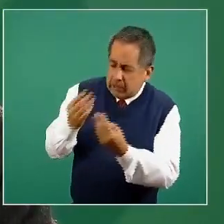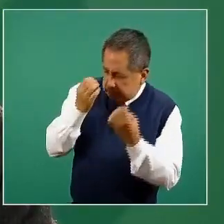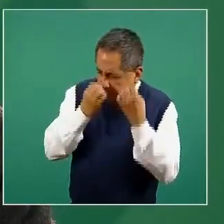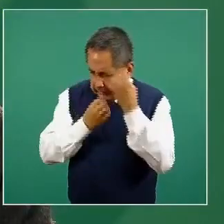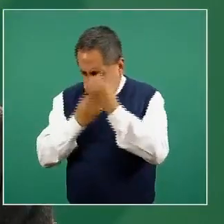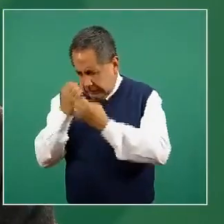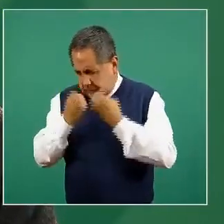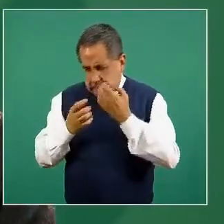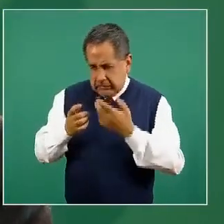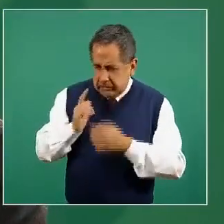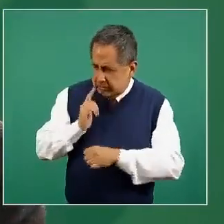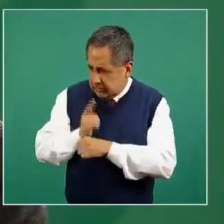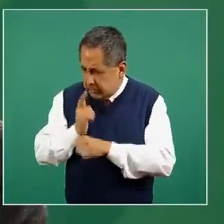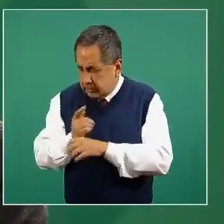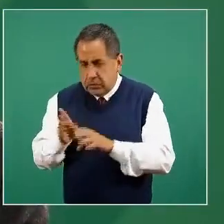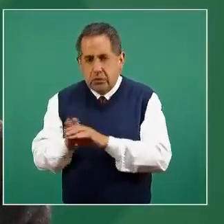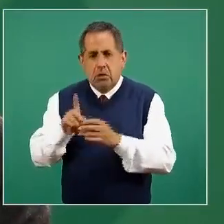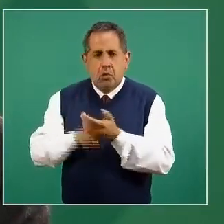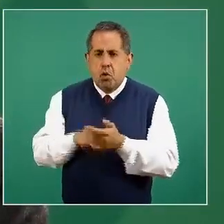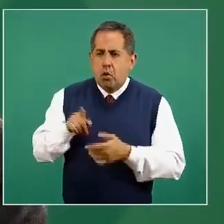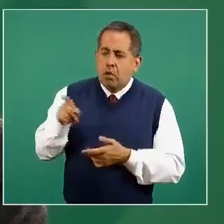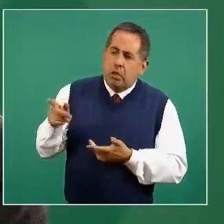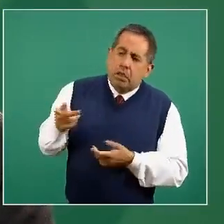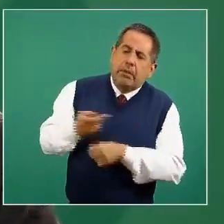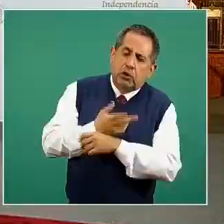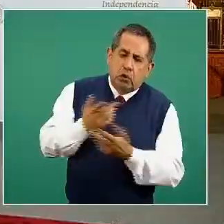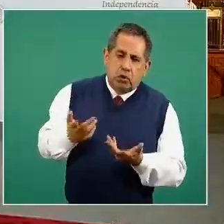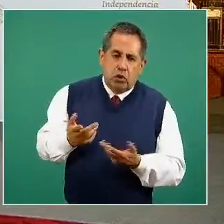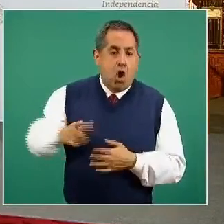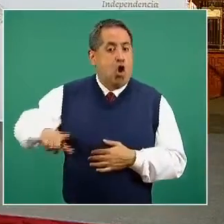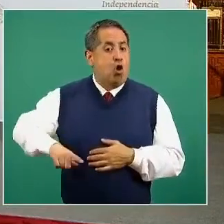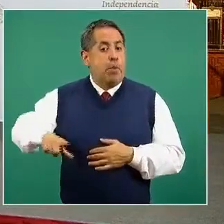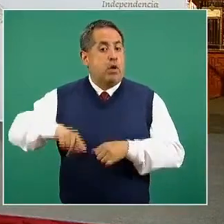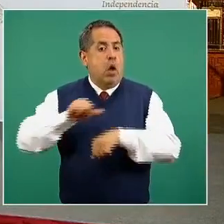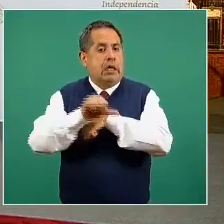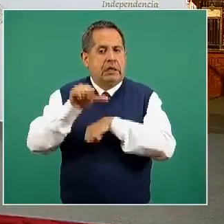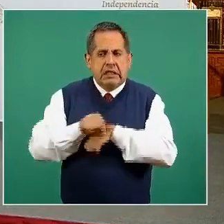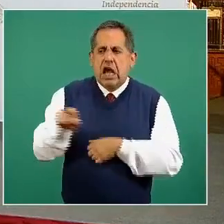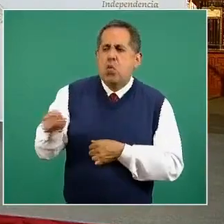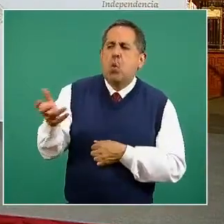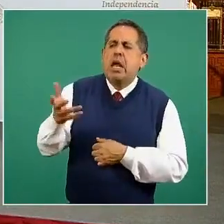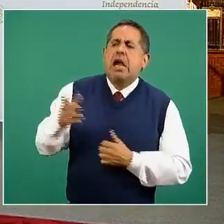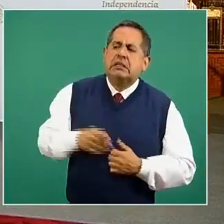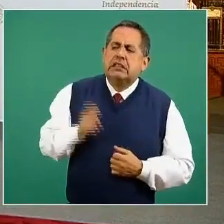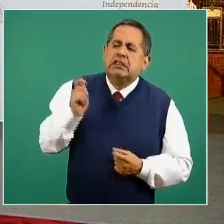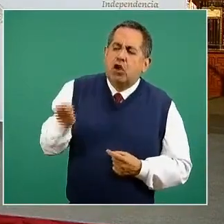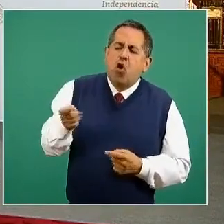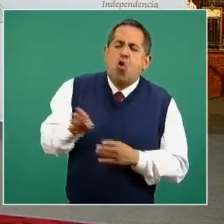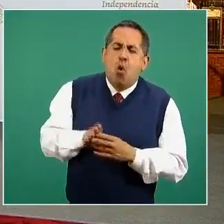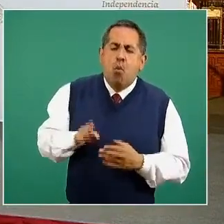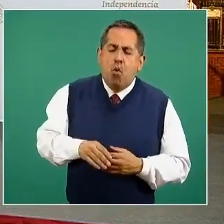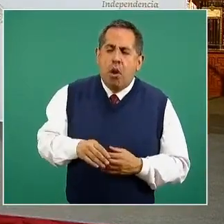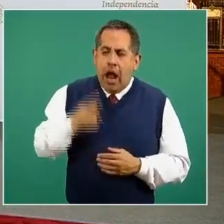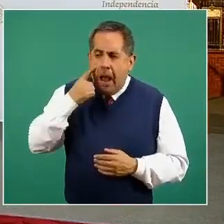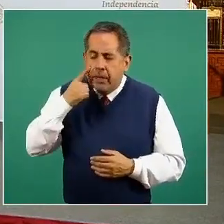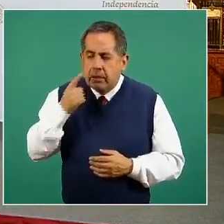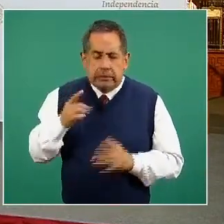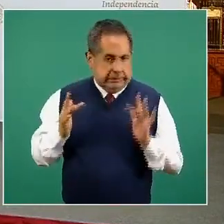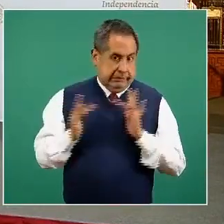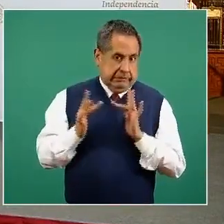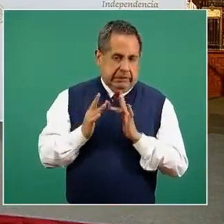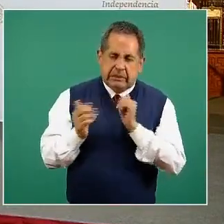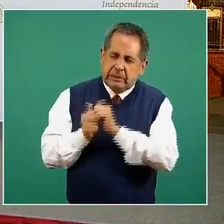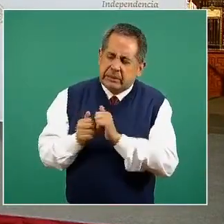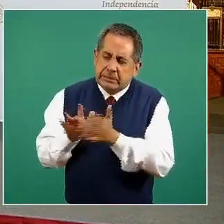el identificar la ruta crítica que había seguido el gobierno de Argentina para tener el mejor acercamiento